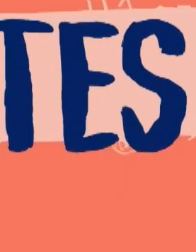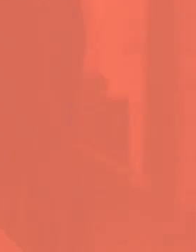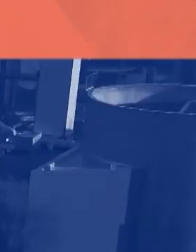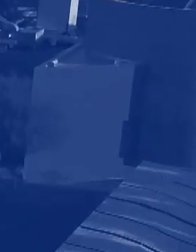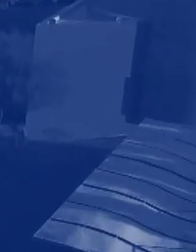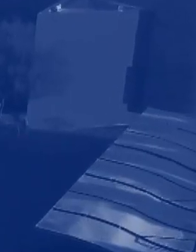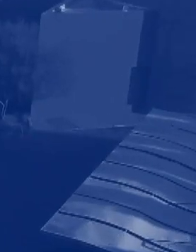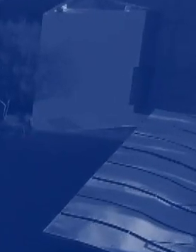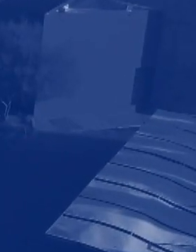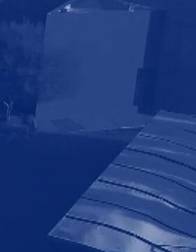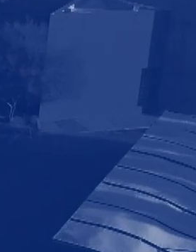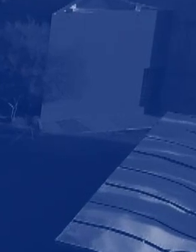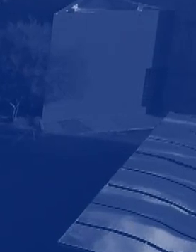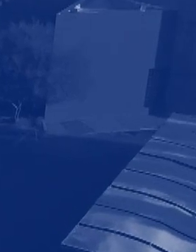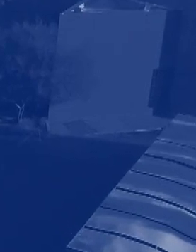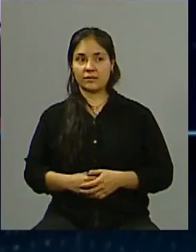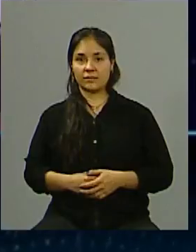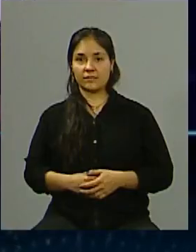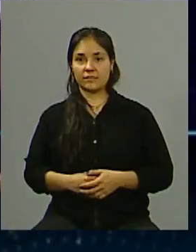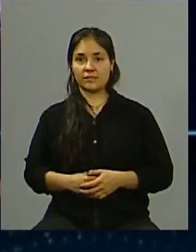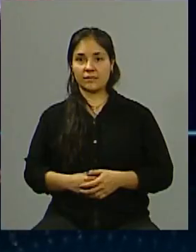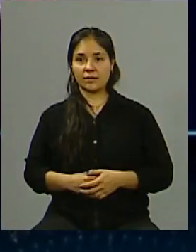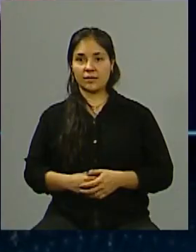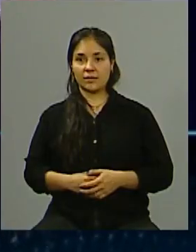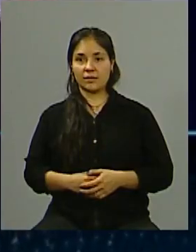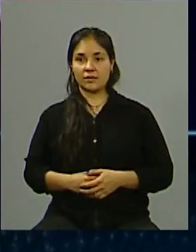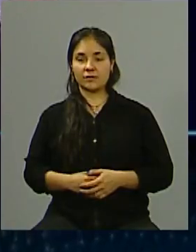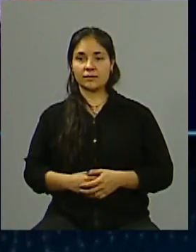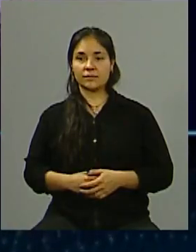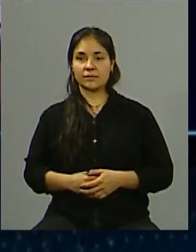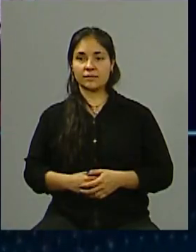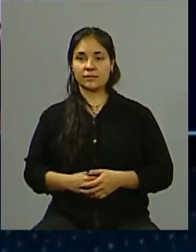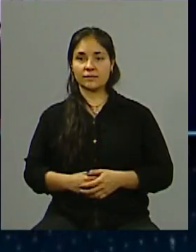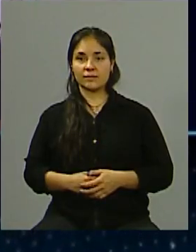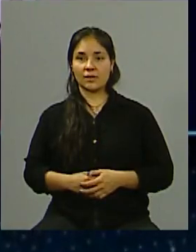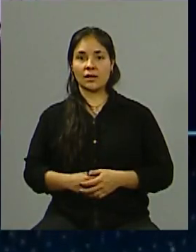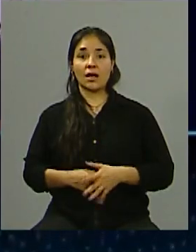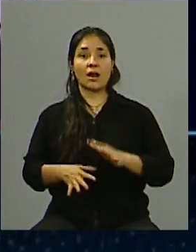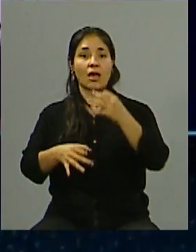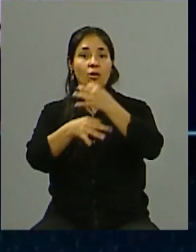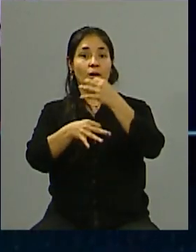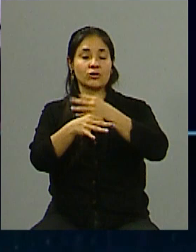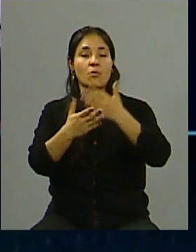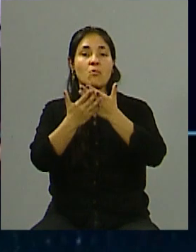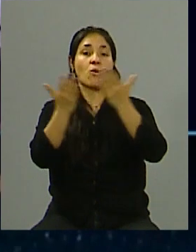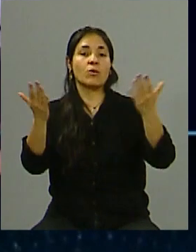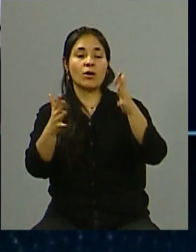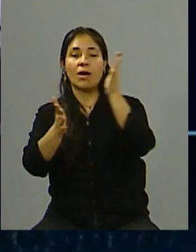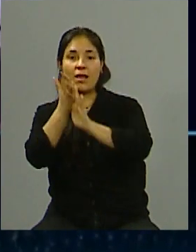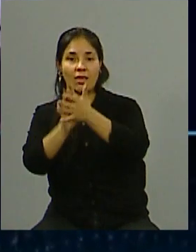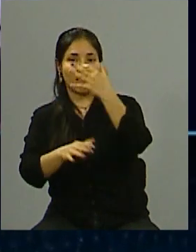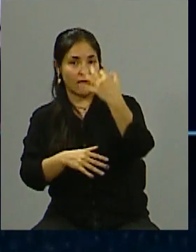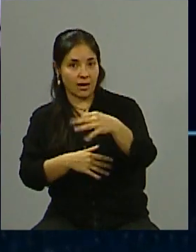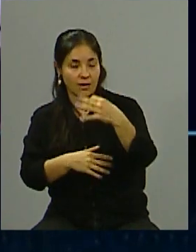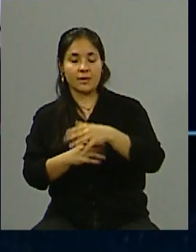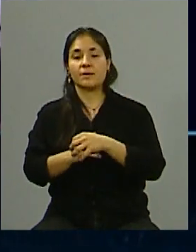educación es un derecho de todos y todas. Tiene que ser público y gratuito. La educación es el mejor remedio contra